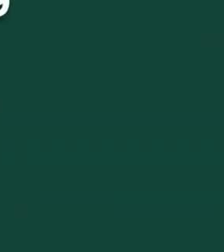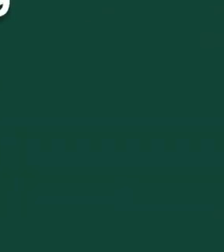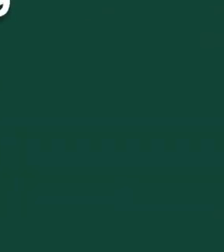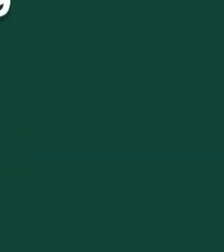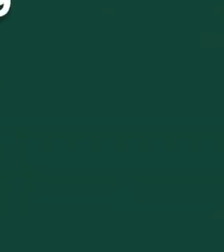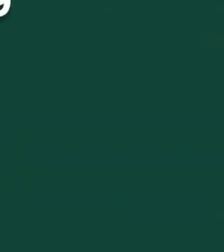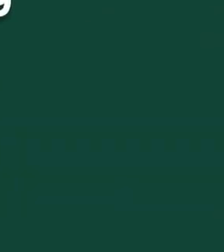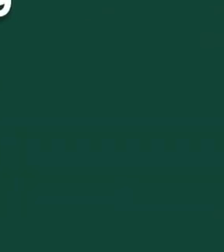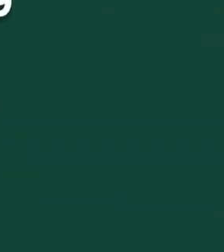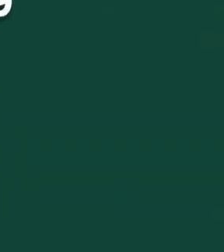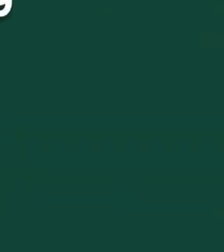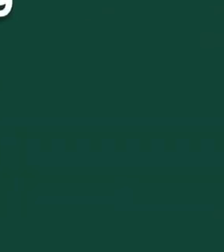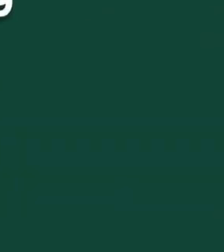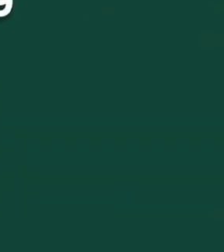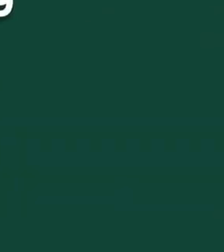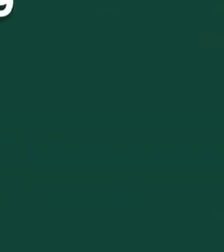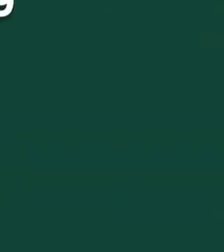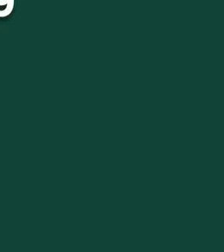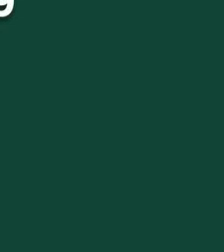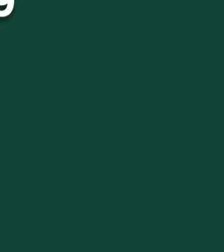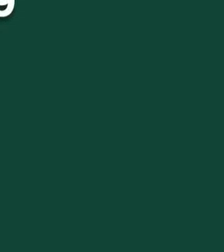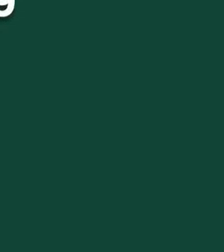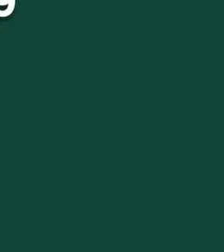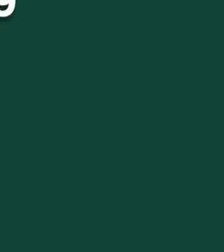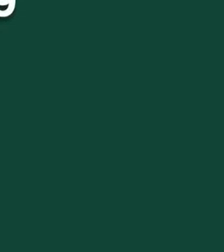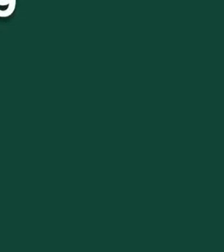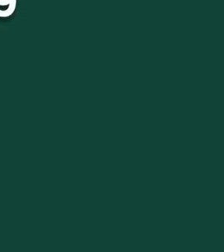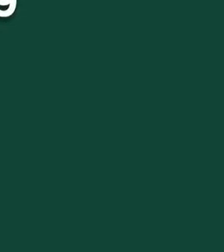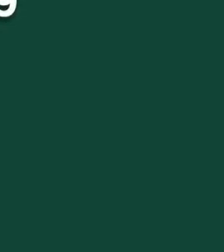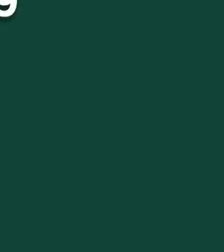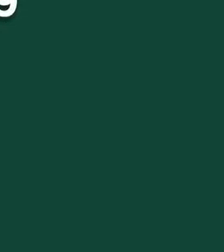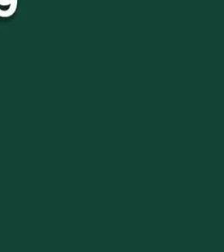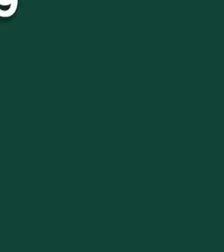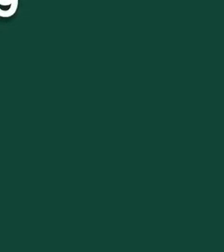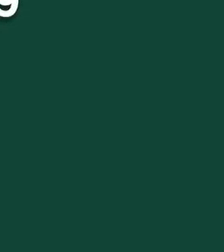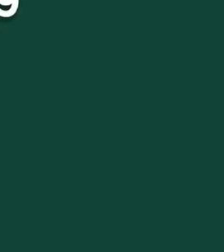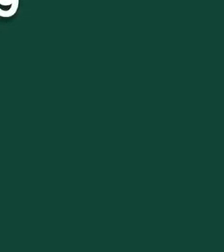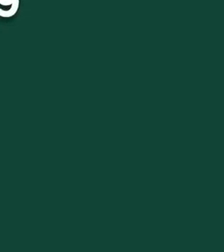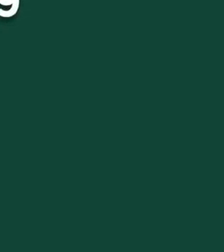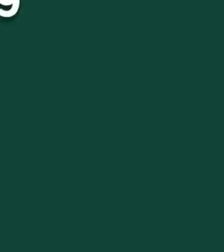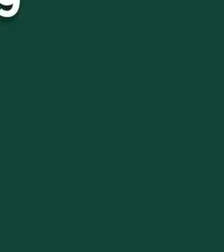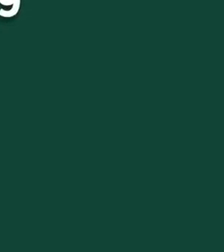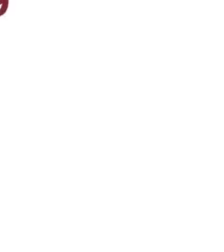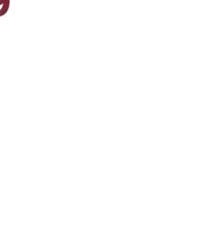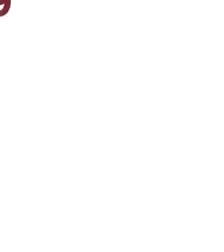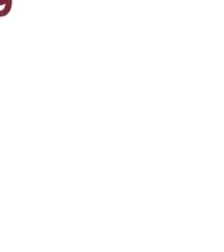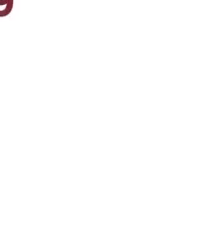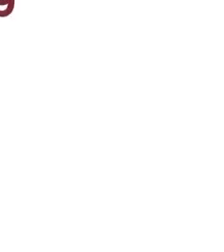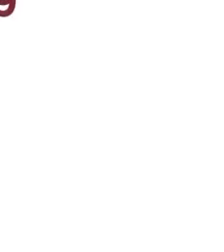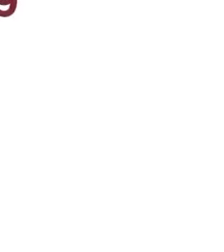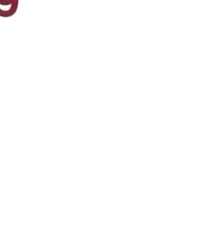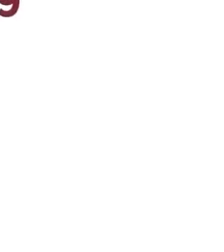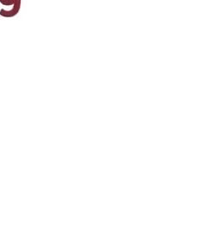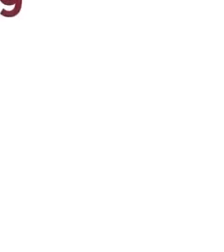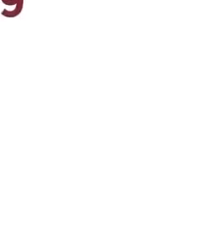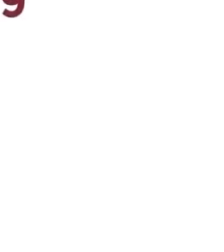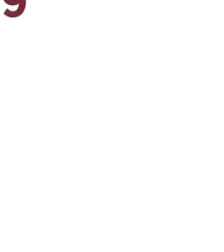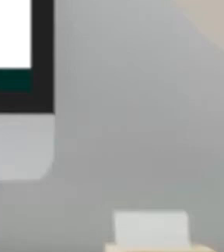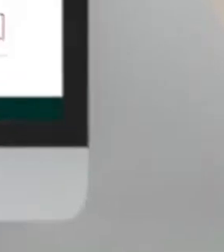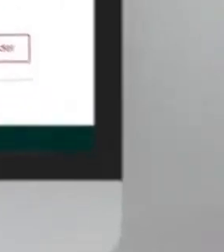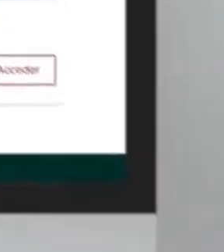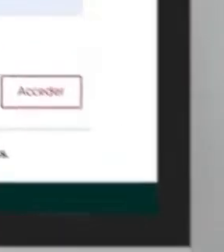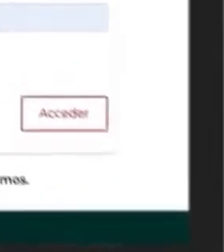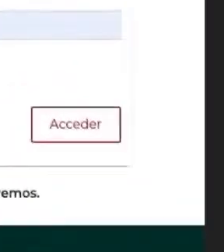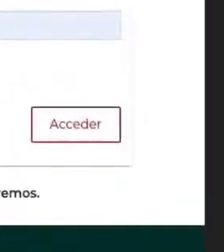Bienvenido al sistema de vacunación COVID-19. Dentro del sistema podrás registrar al personal médico autorizado que